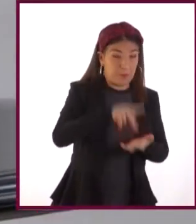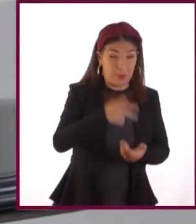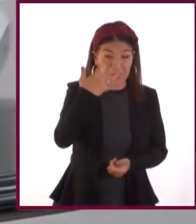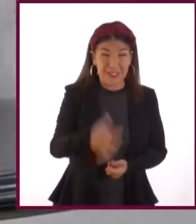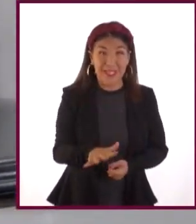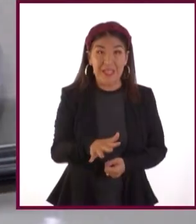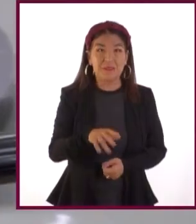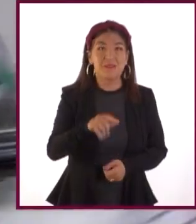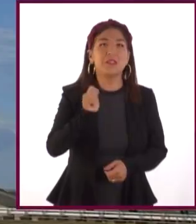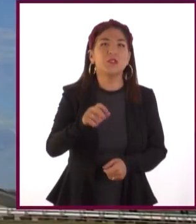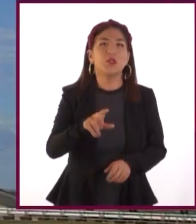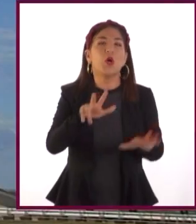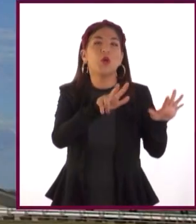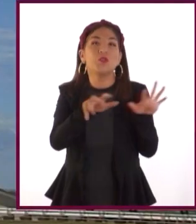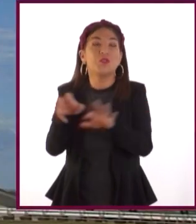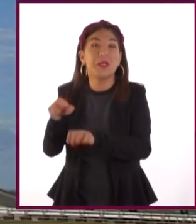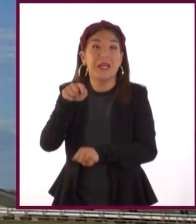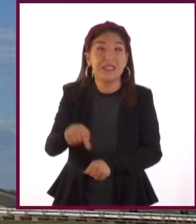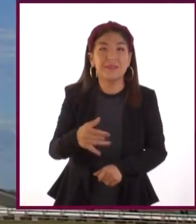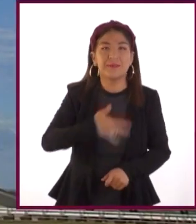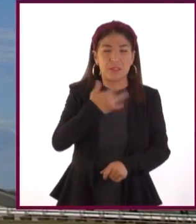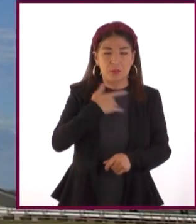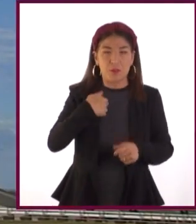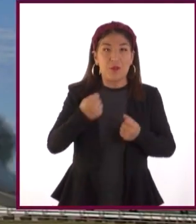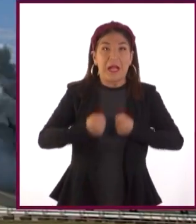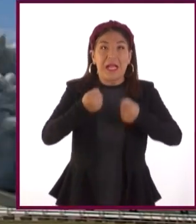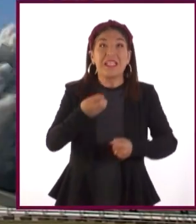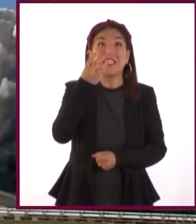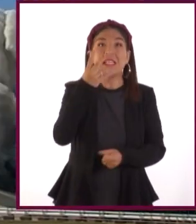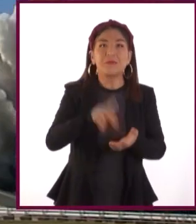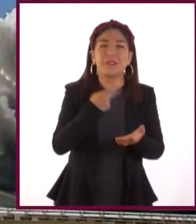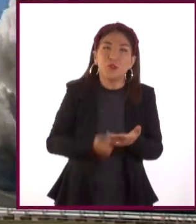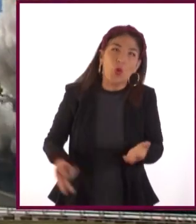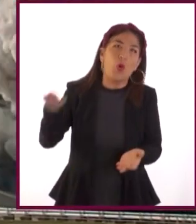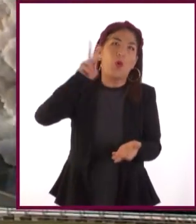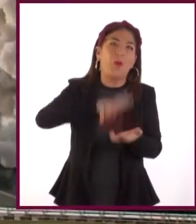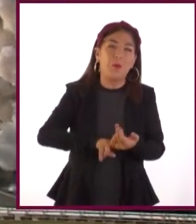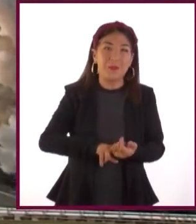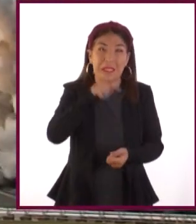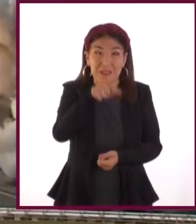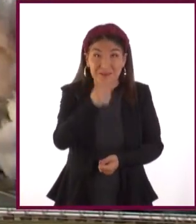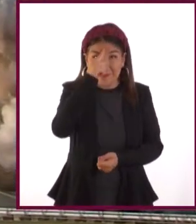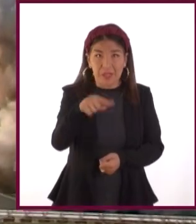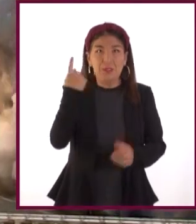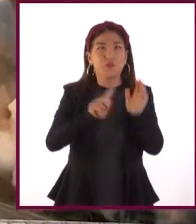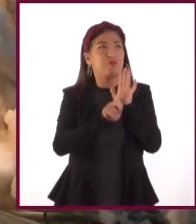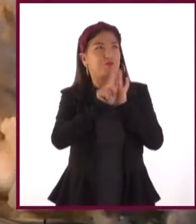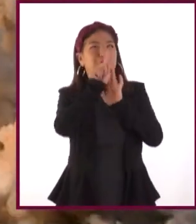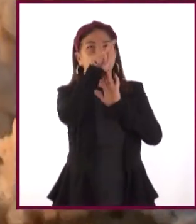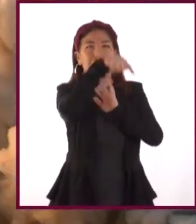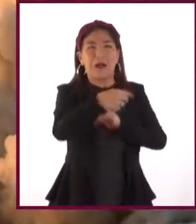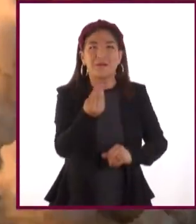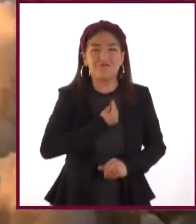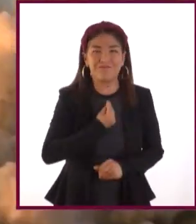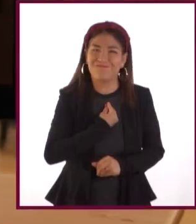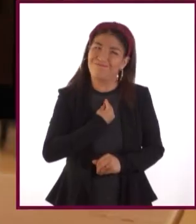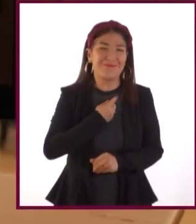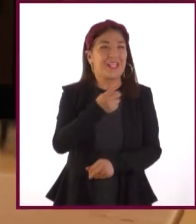que si tú o yo peso 80 kilos, estaría yo 80 por 9.8, que sería la fuerza, yo